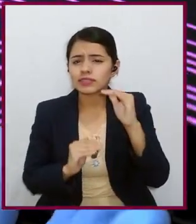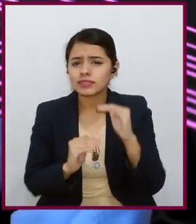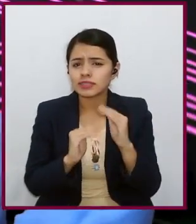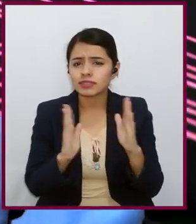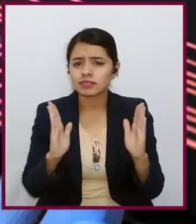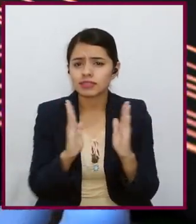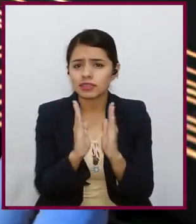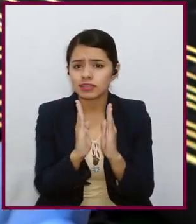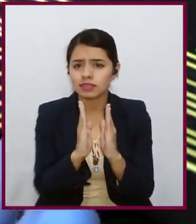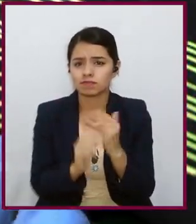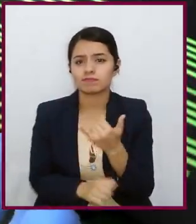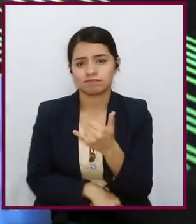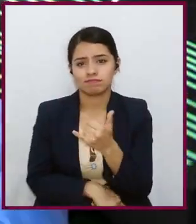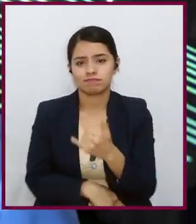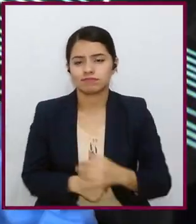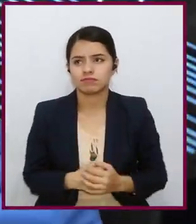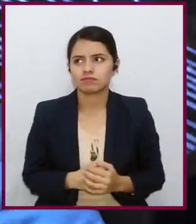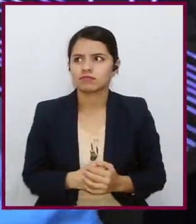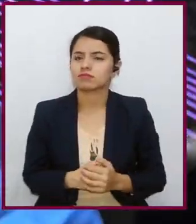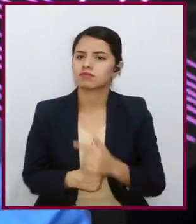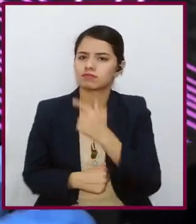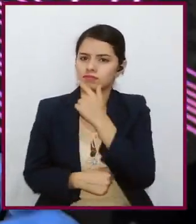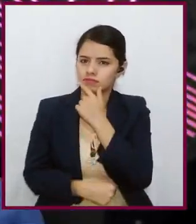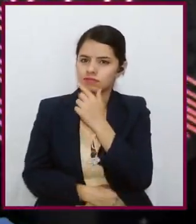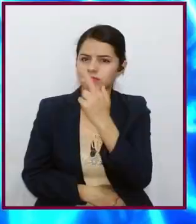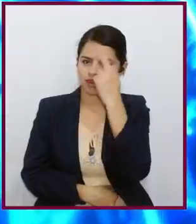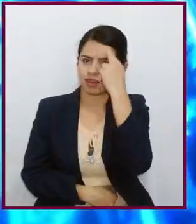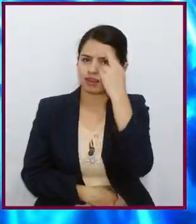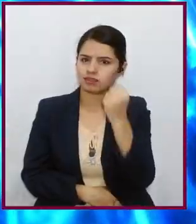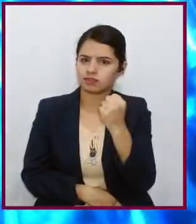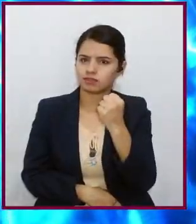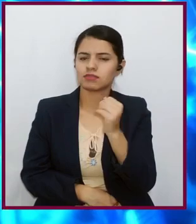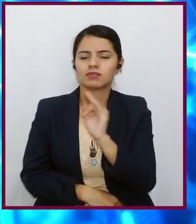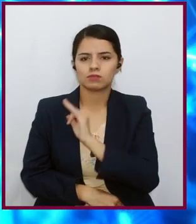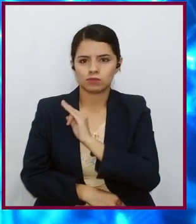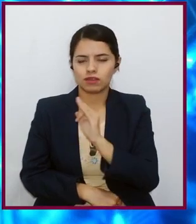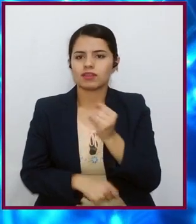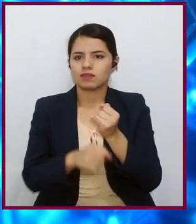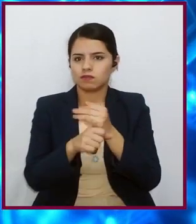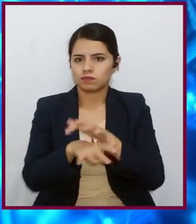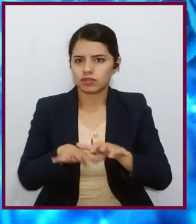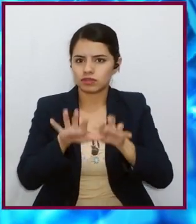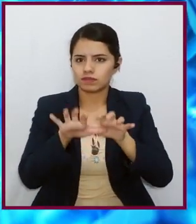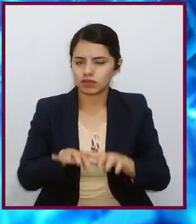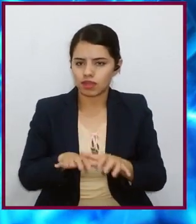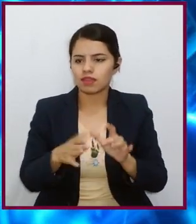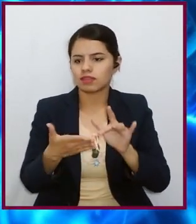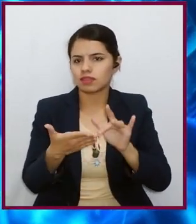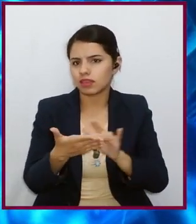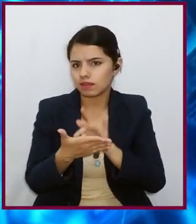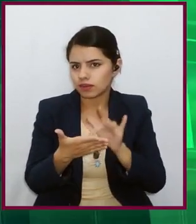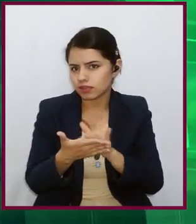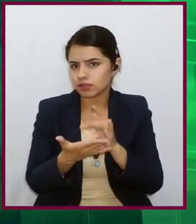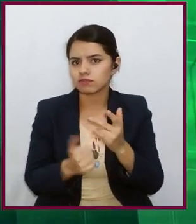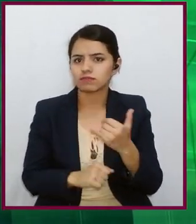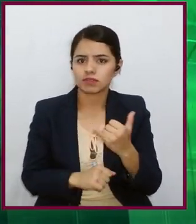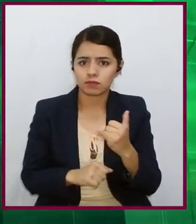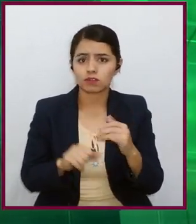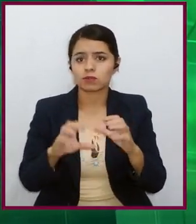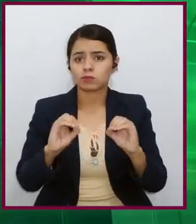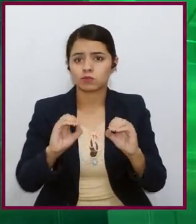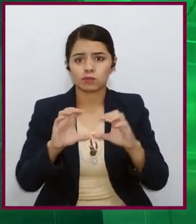según sé, la palabra grafía también hace referencia a la representación con imágenes. Las letras de hecho son